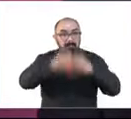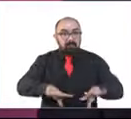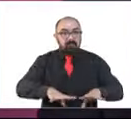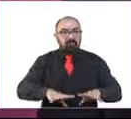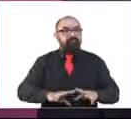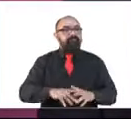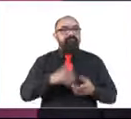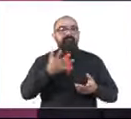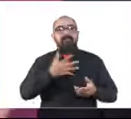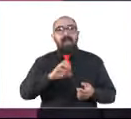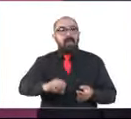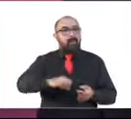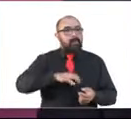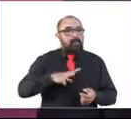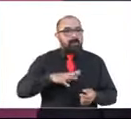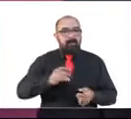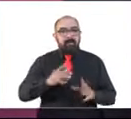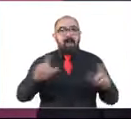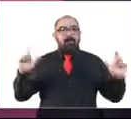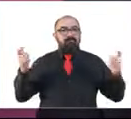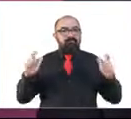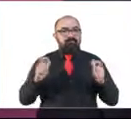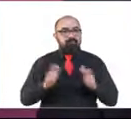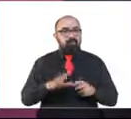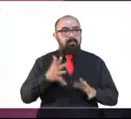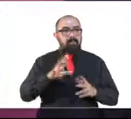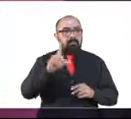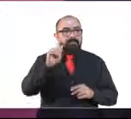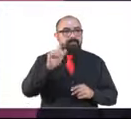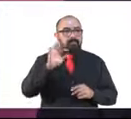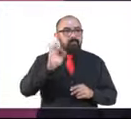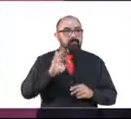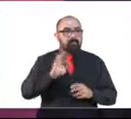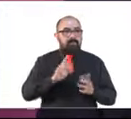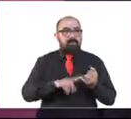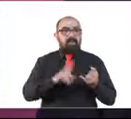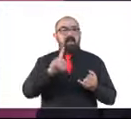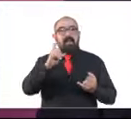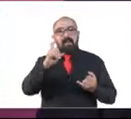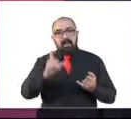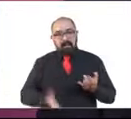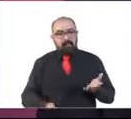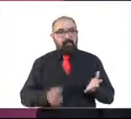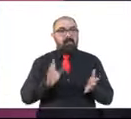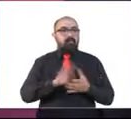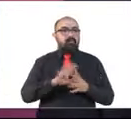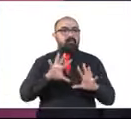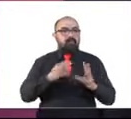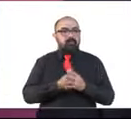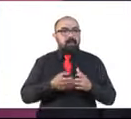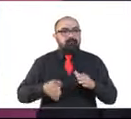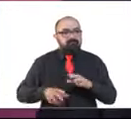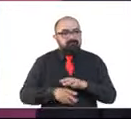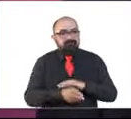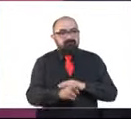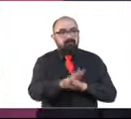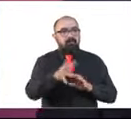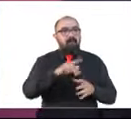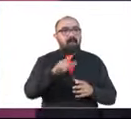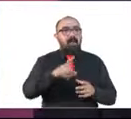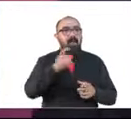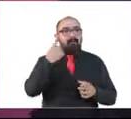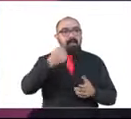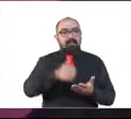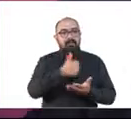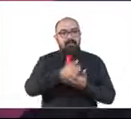la infiltración, o por lo menos el 70% de la infiltración de agua a los mantos acuíferos de la ciudad.